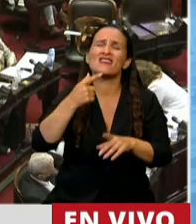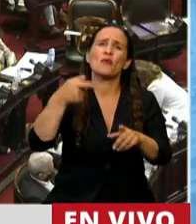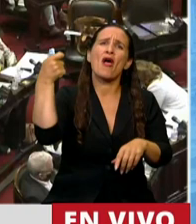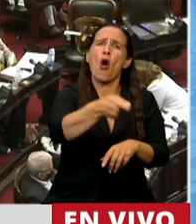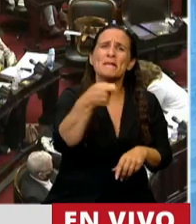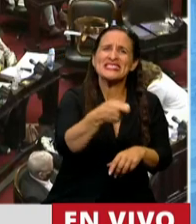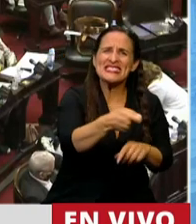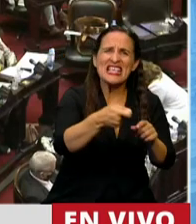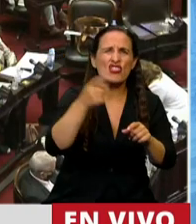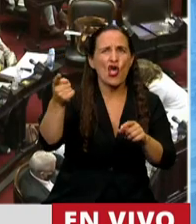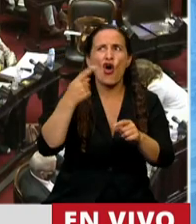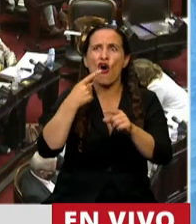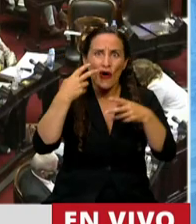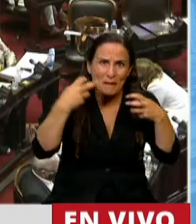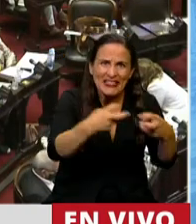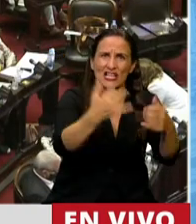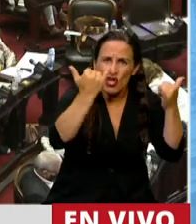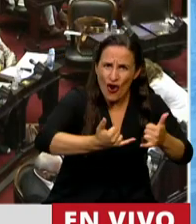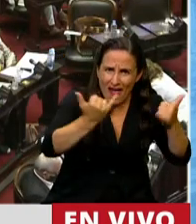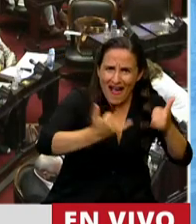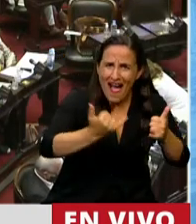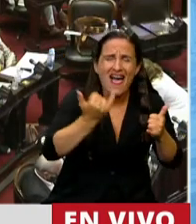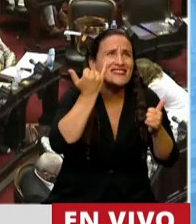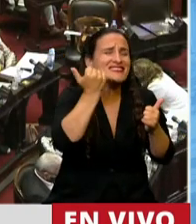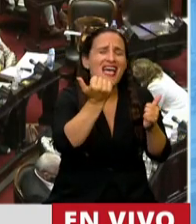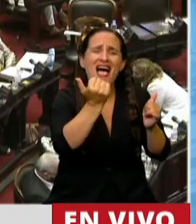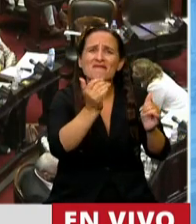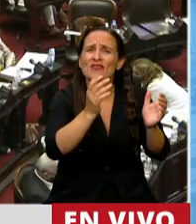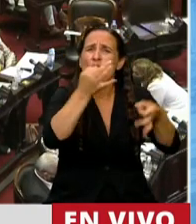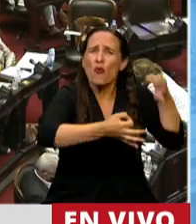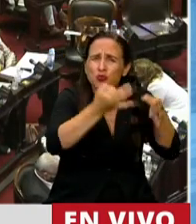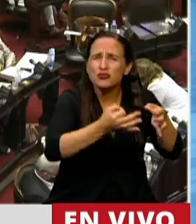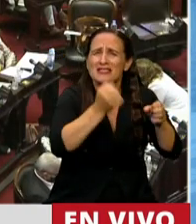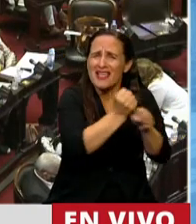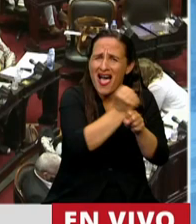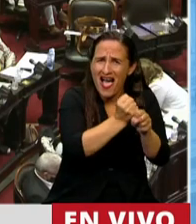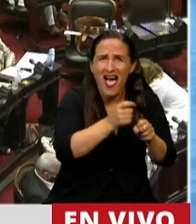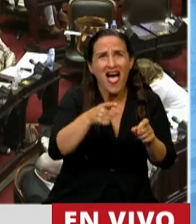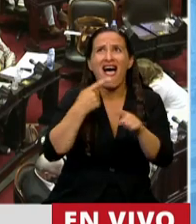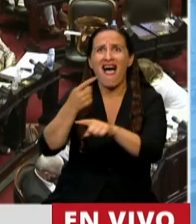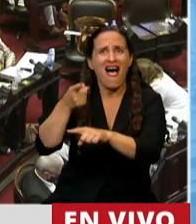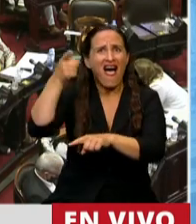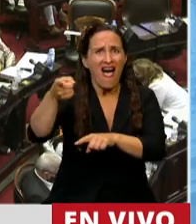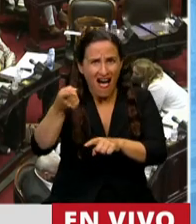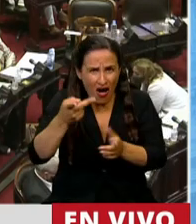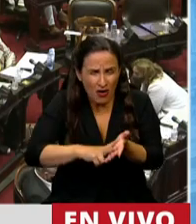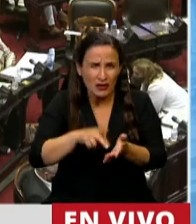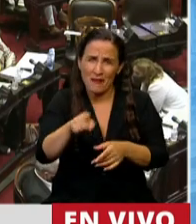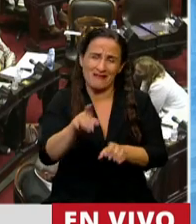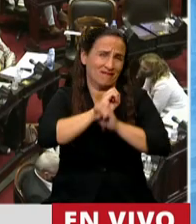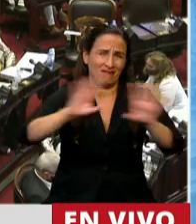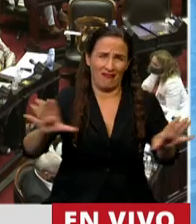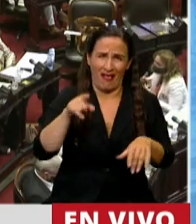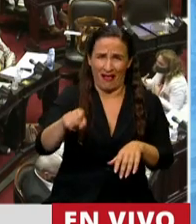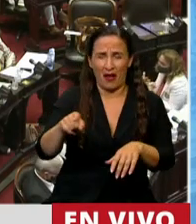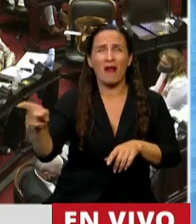simple que está siendo investigado y ya ha sido prácticamente esclarecido por la justicia, es otra canallada, una canallada que no les va a